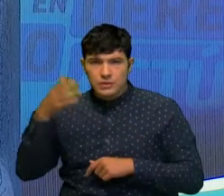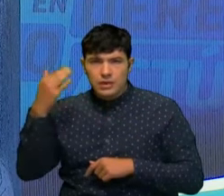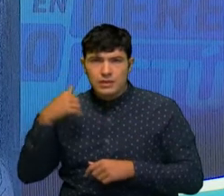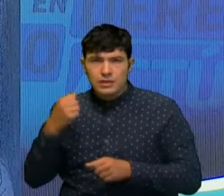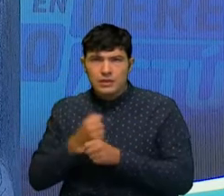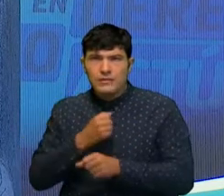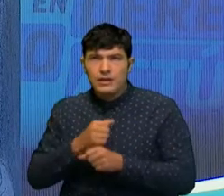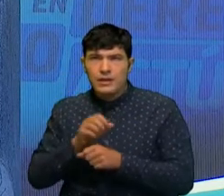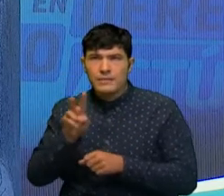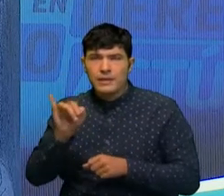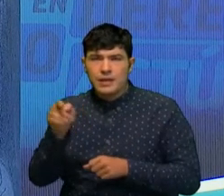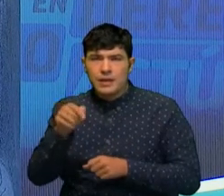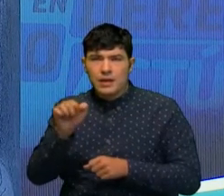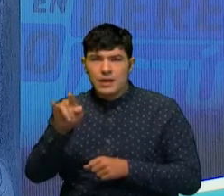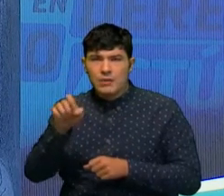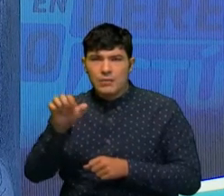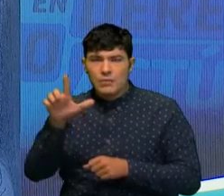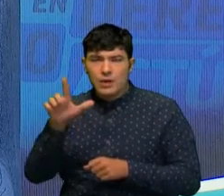Vijagual,